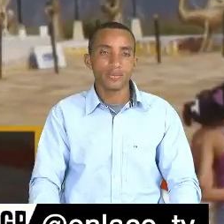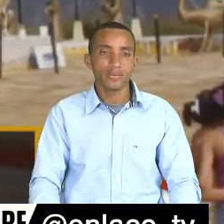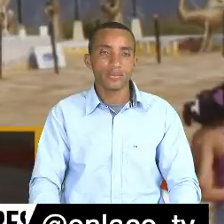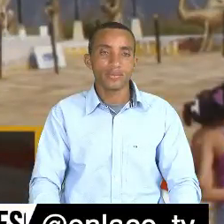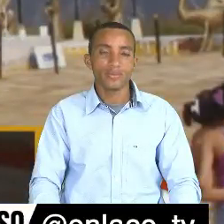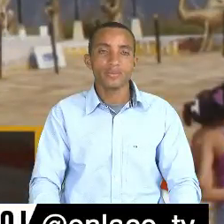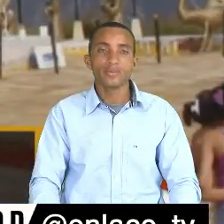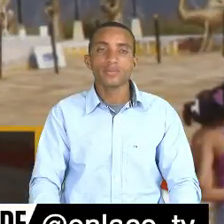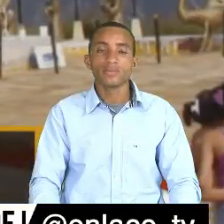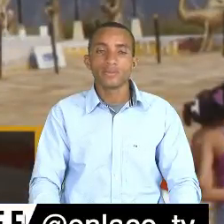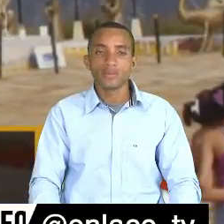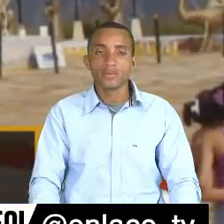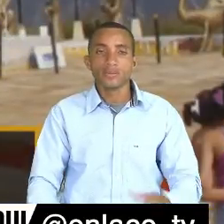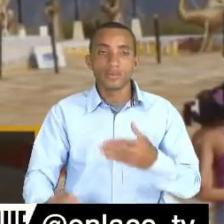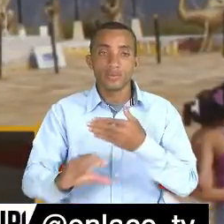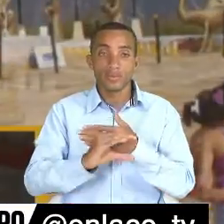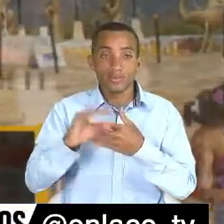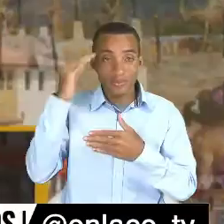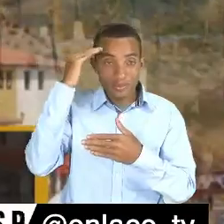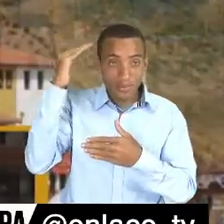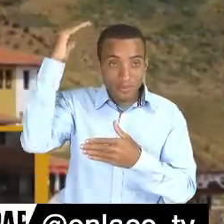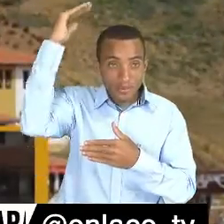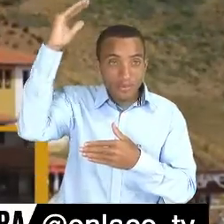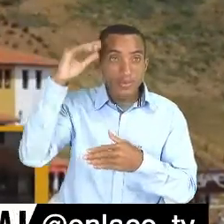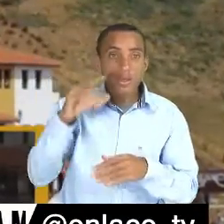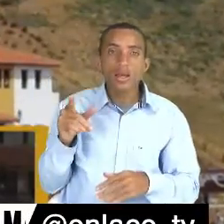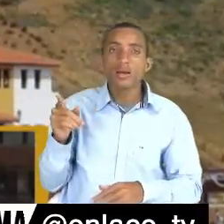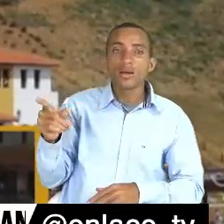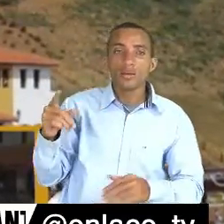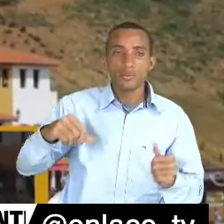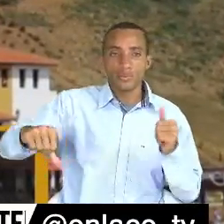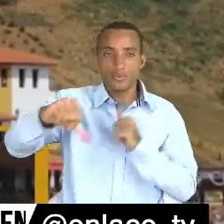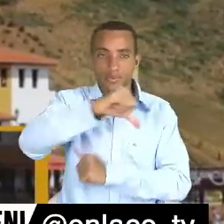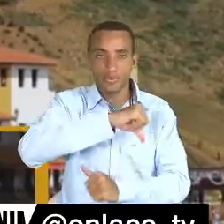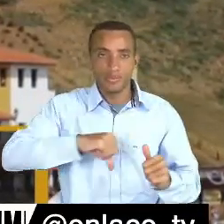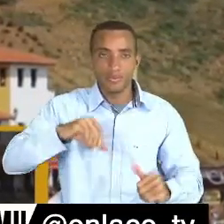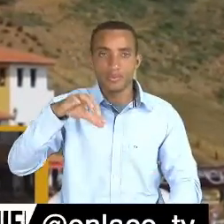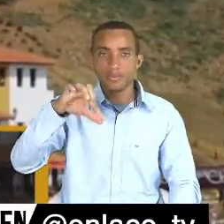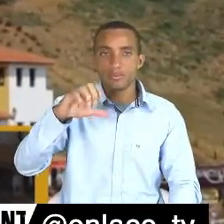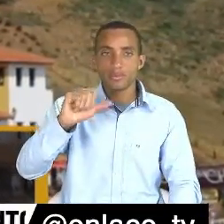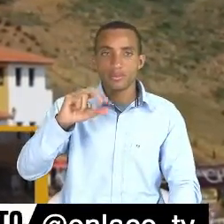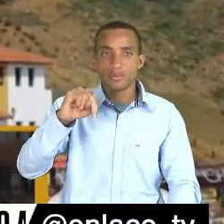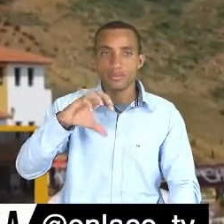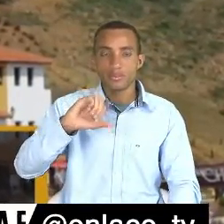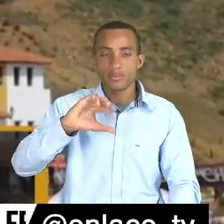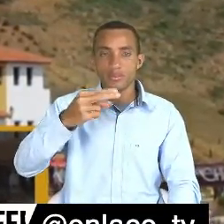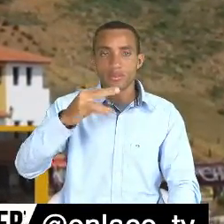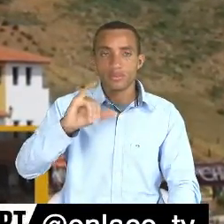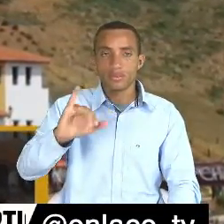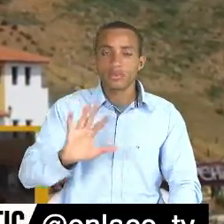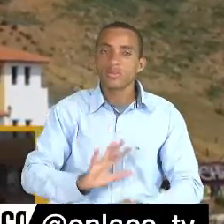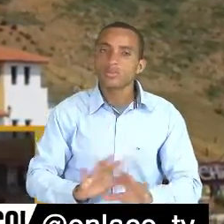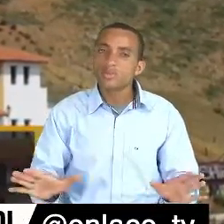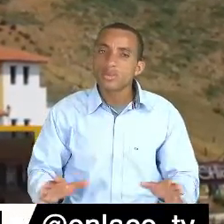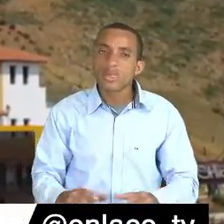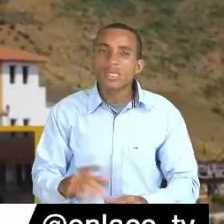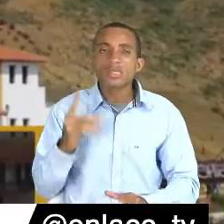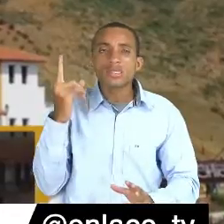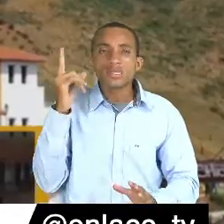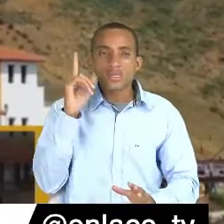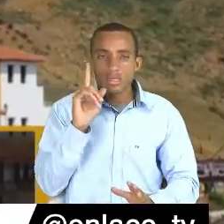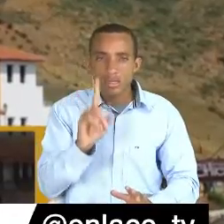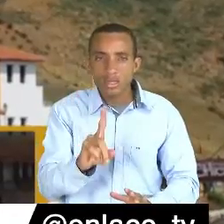Procuraduría abrió indagación por presuntas irregularidades en Panachi. Investigan el destino de más de 130.000 millones de pesos transferidos por la Gobernación de Santander